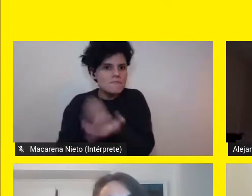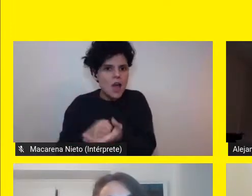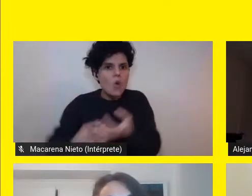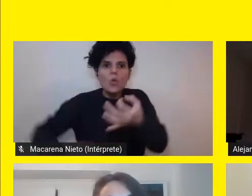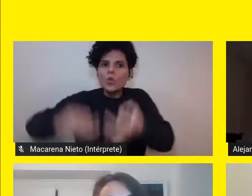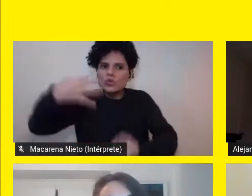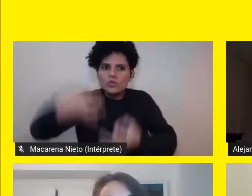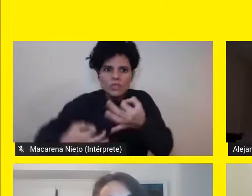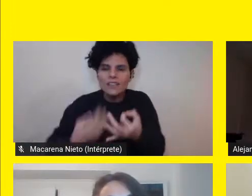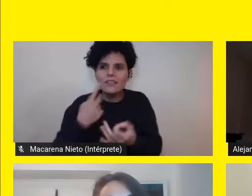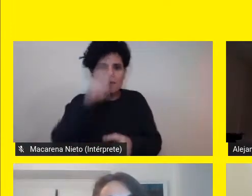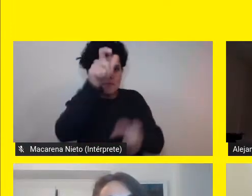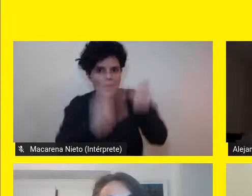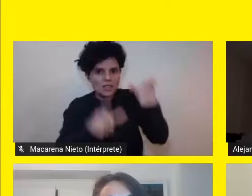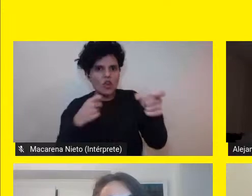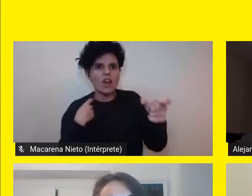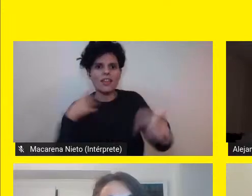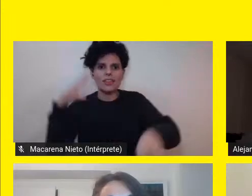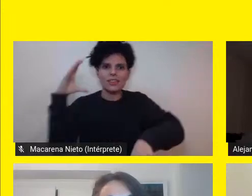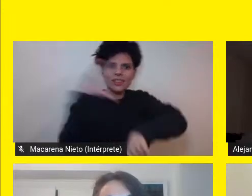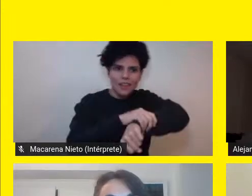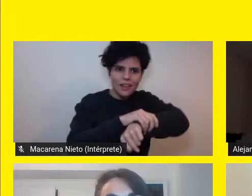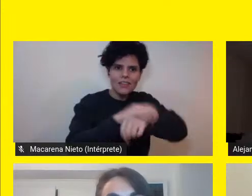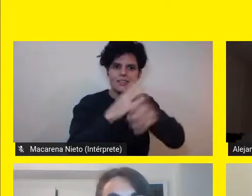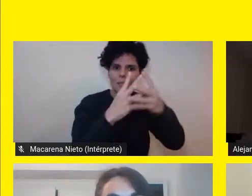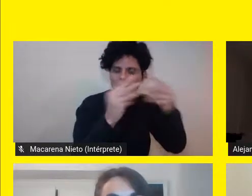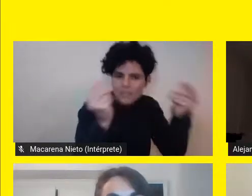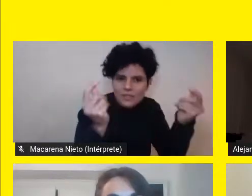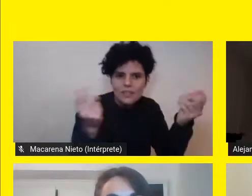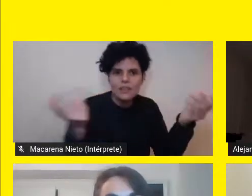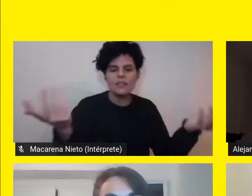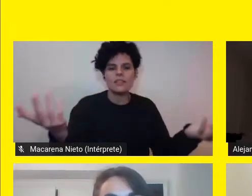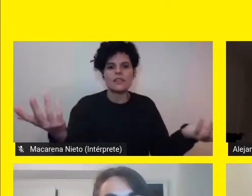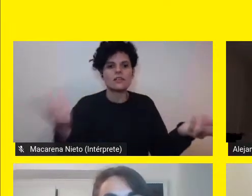políticos, pero la tortura siempre fue considerada